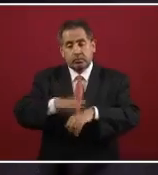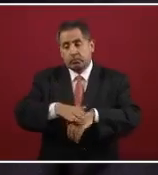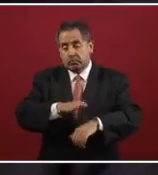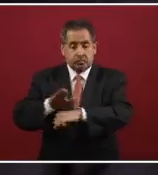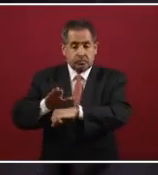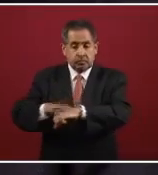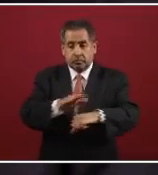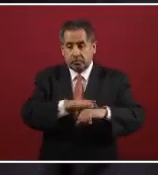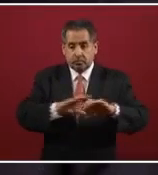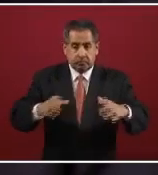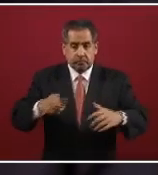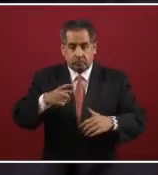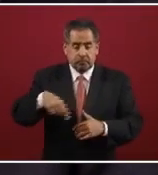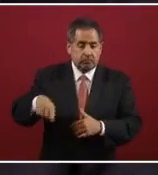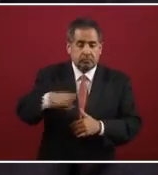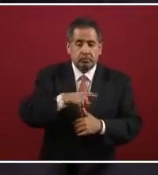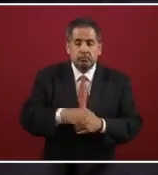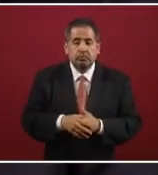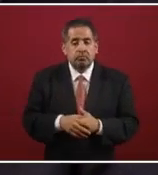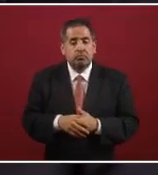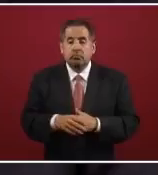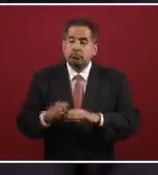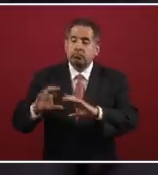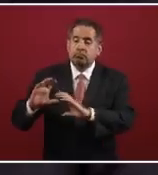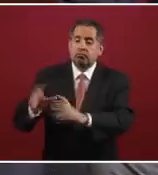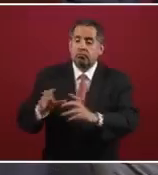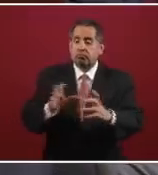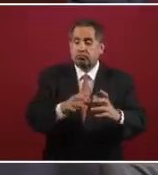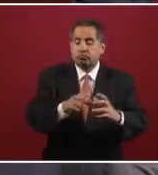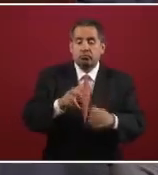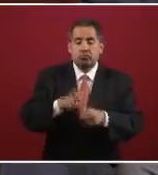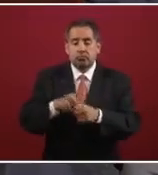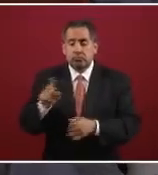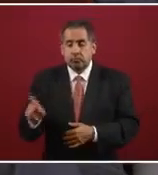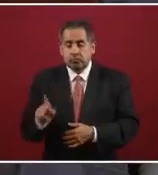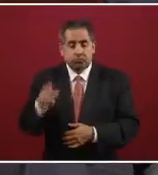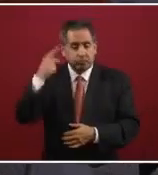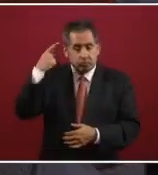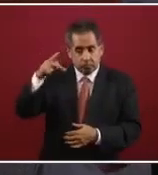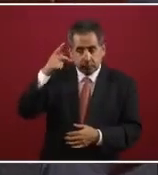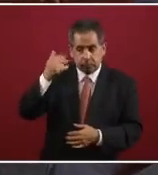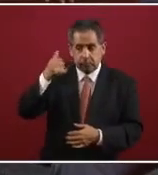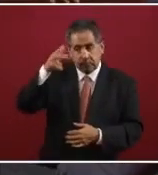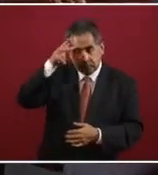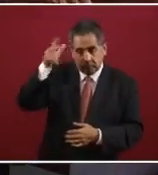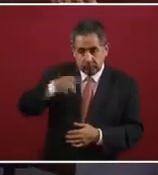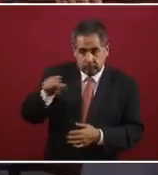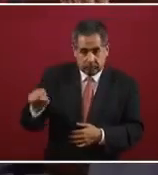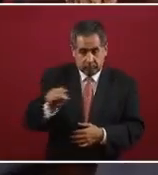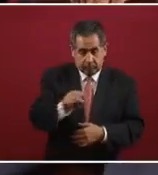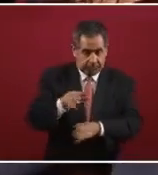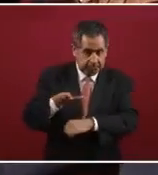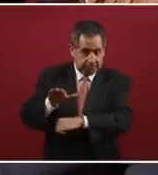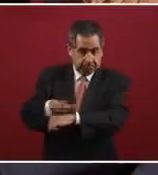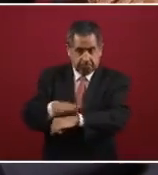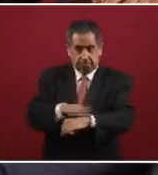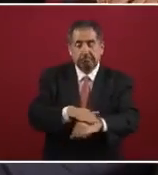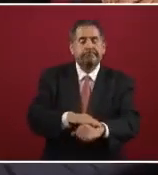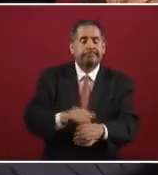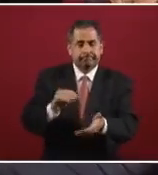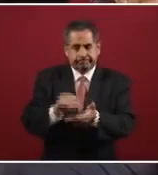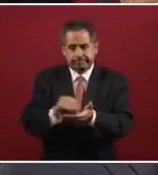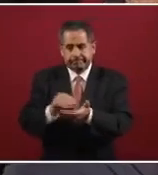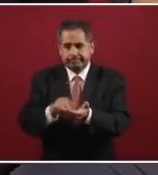llamado a las comunidades de puebla y de hidalgo en donde